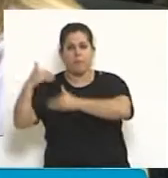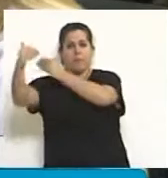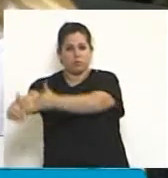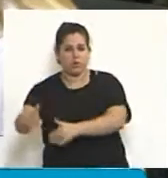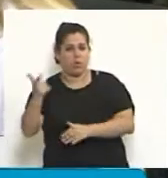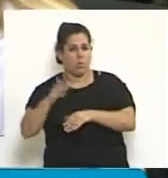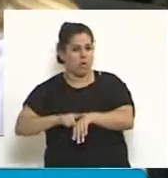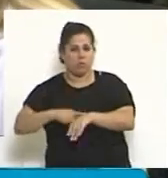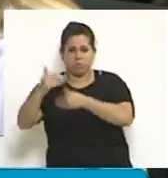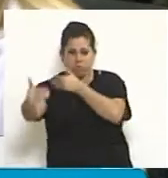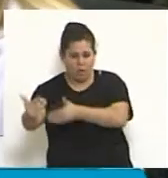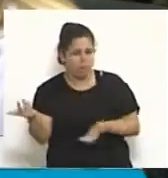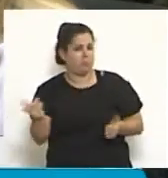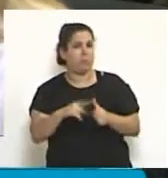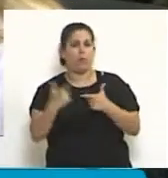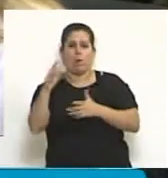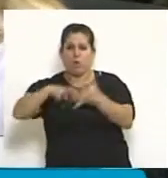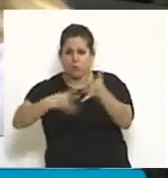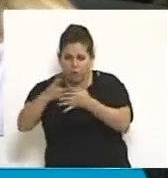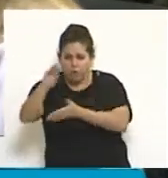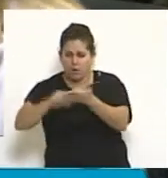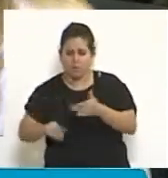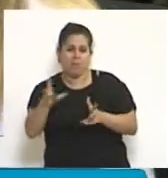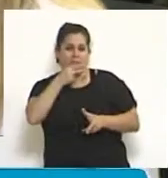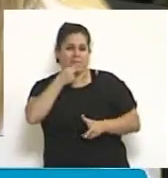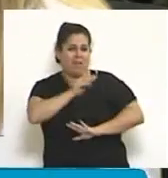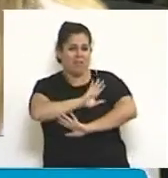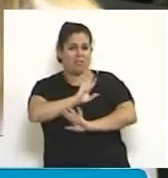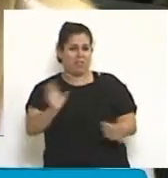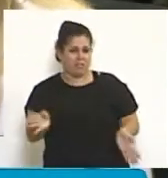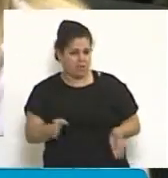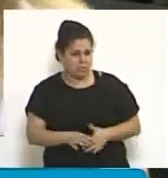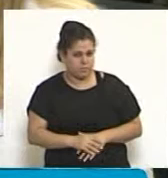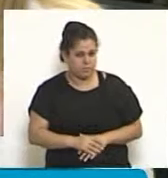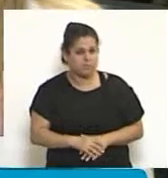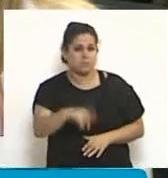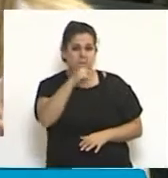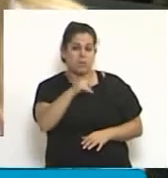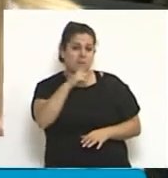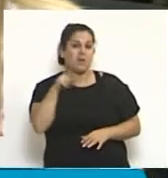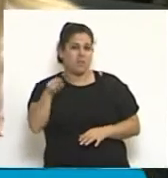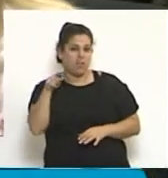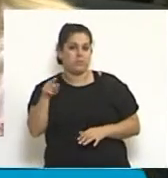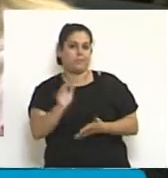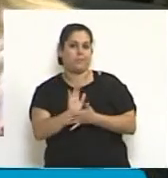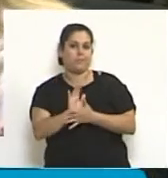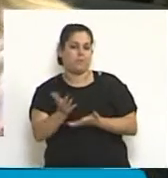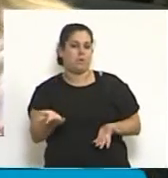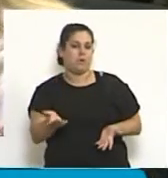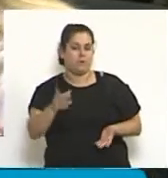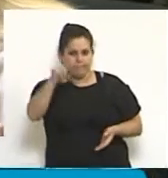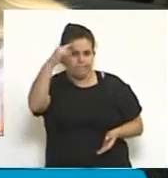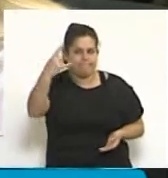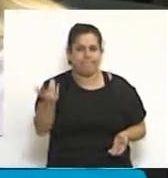No hay plazos, no hay cronograma, no hay ninguna previsibilidad. Me parece que esto es una paradoja necesaria